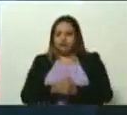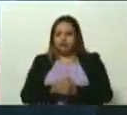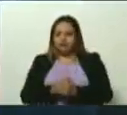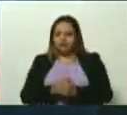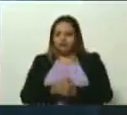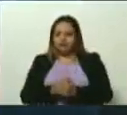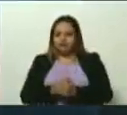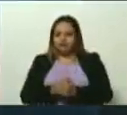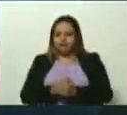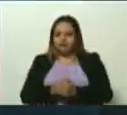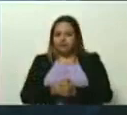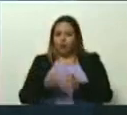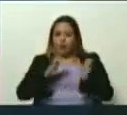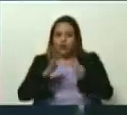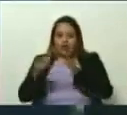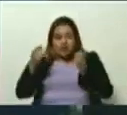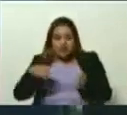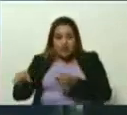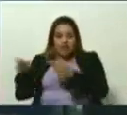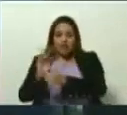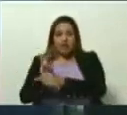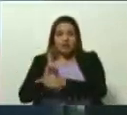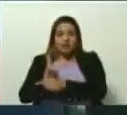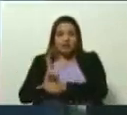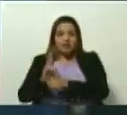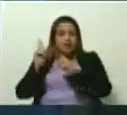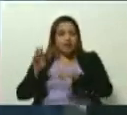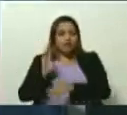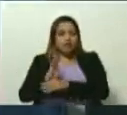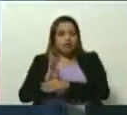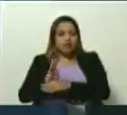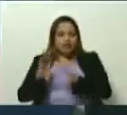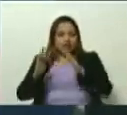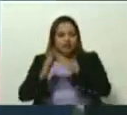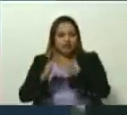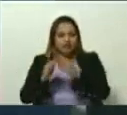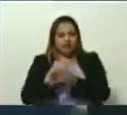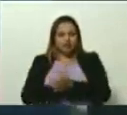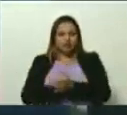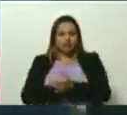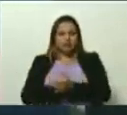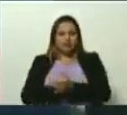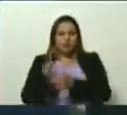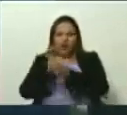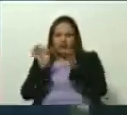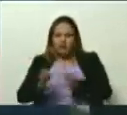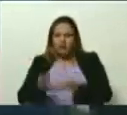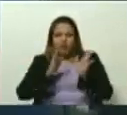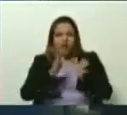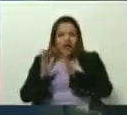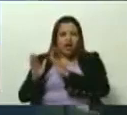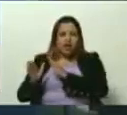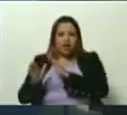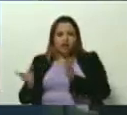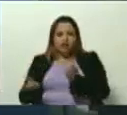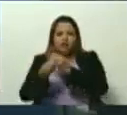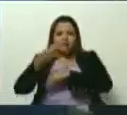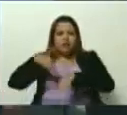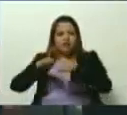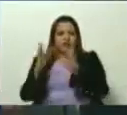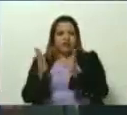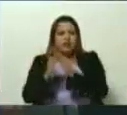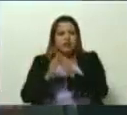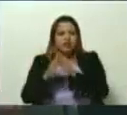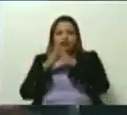ordenar la salida y garantizar la vivienda, de manera organizada a través del Ministerio de la Vivienda. Es decir,